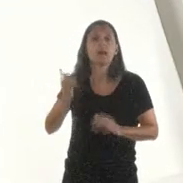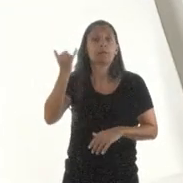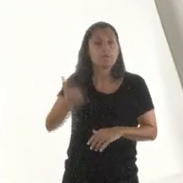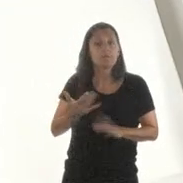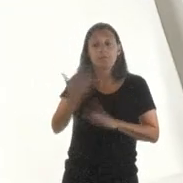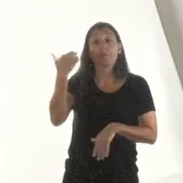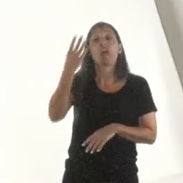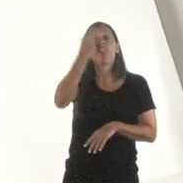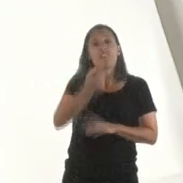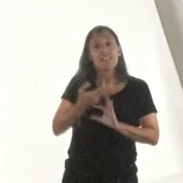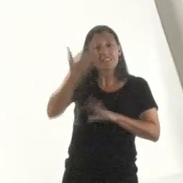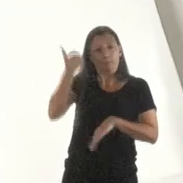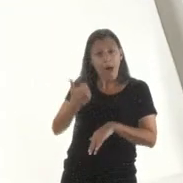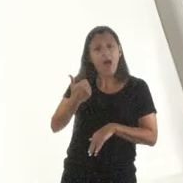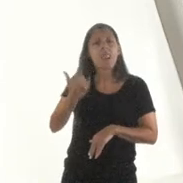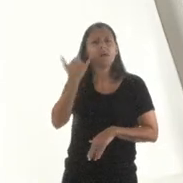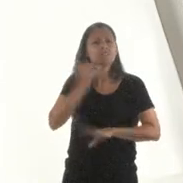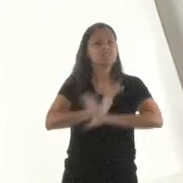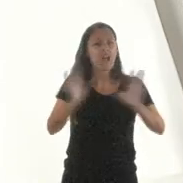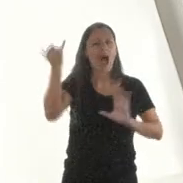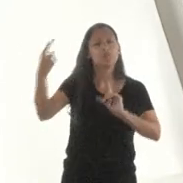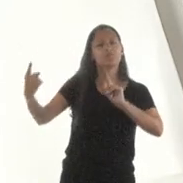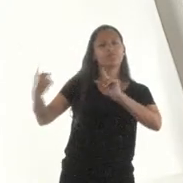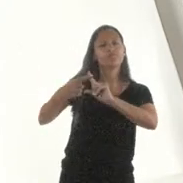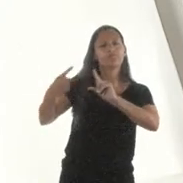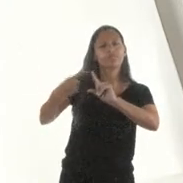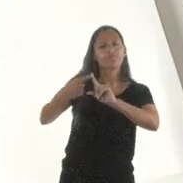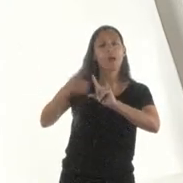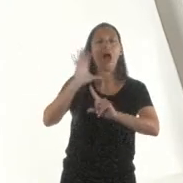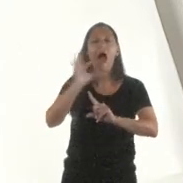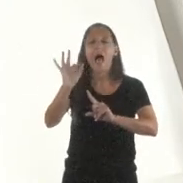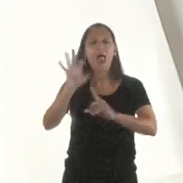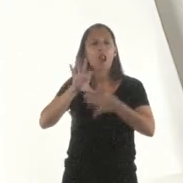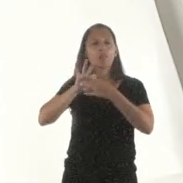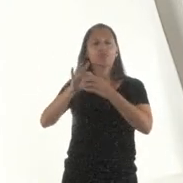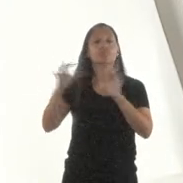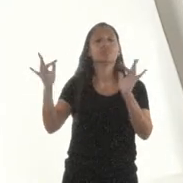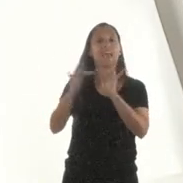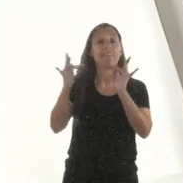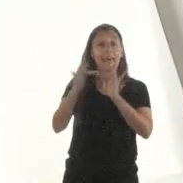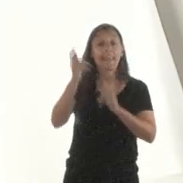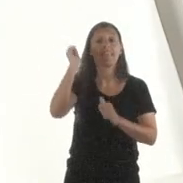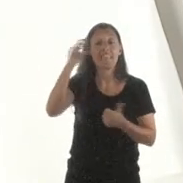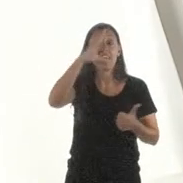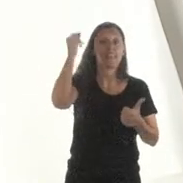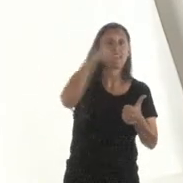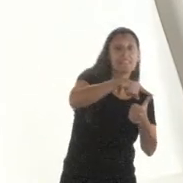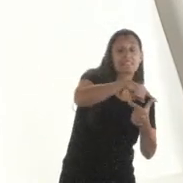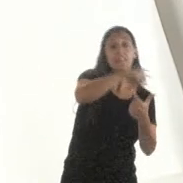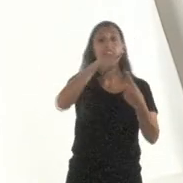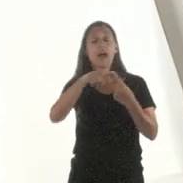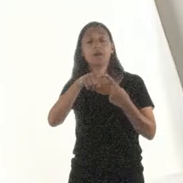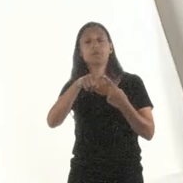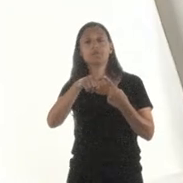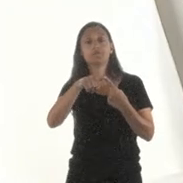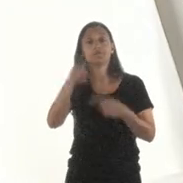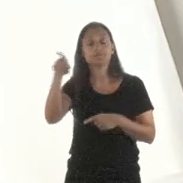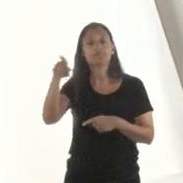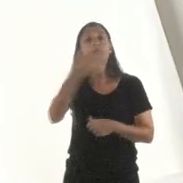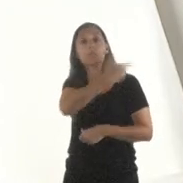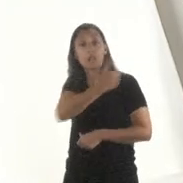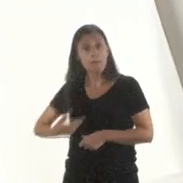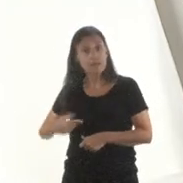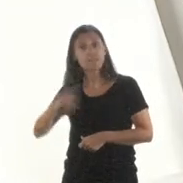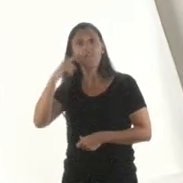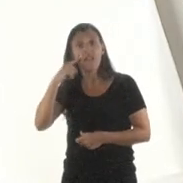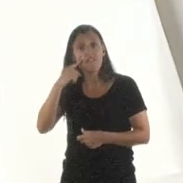el fin de semana un contacto virtual entre Cristina Fernández de Kirchner, el